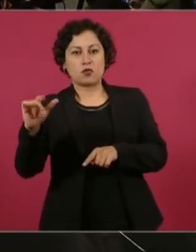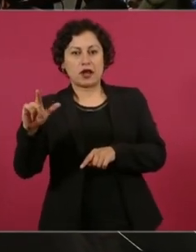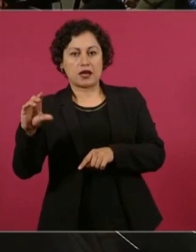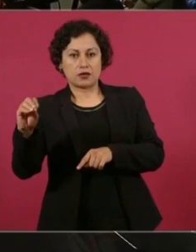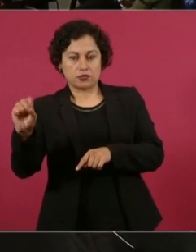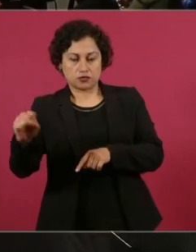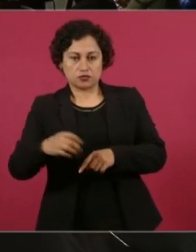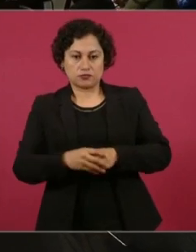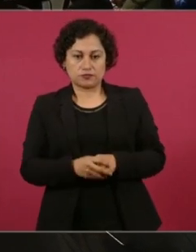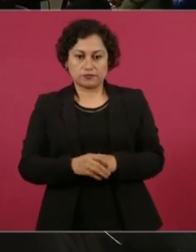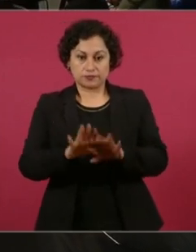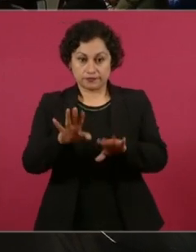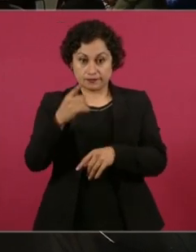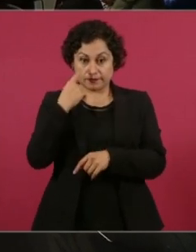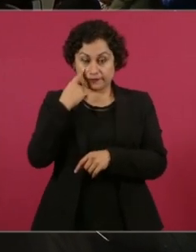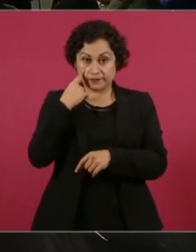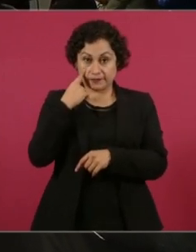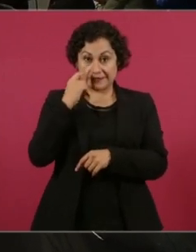Ahí en Salina Cruz,